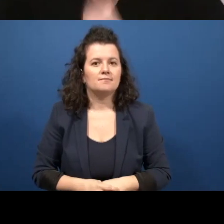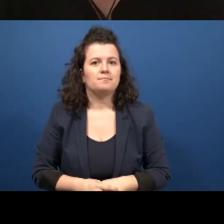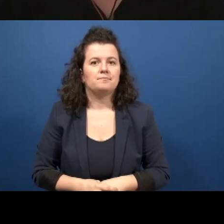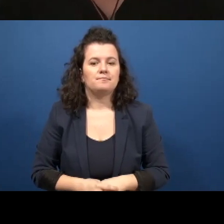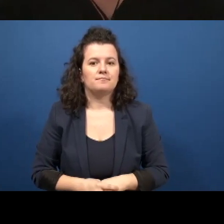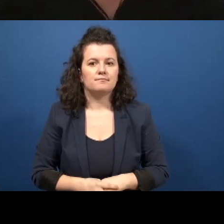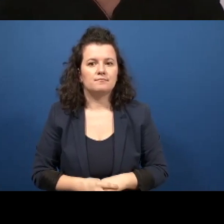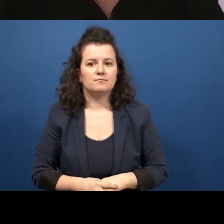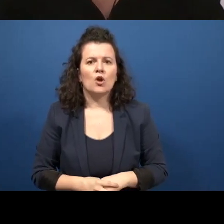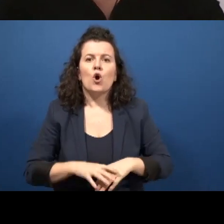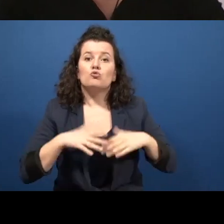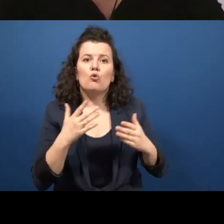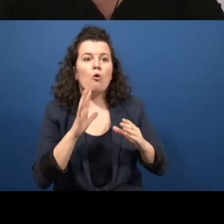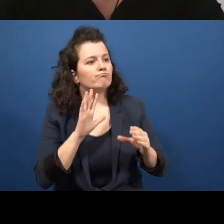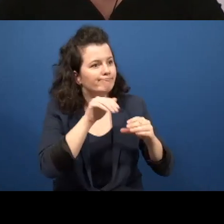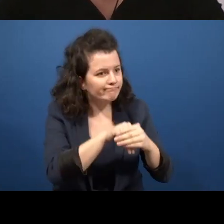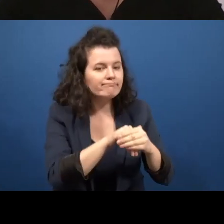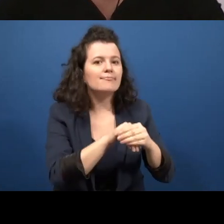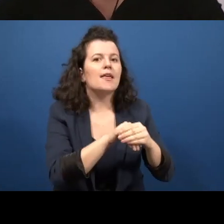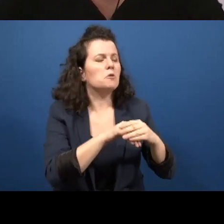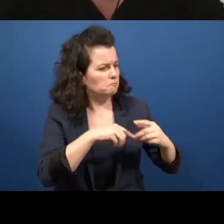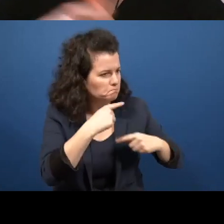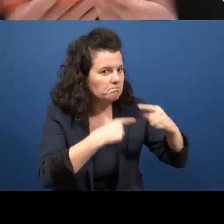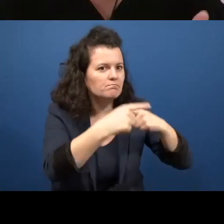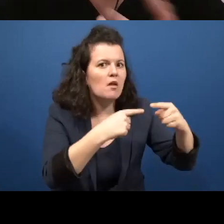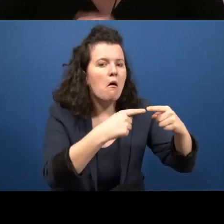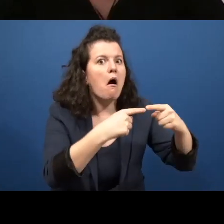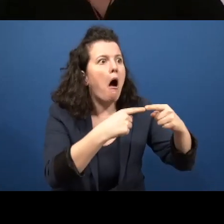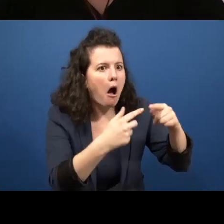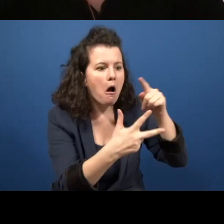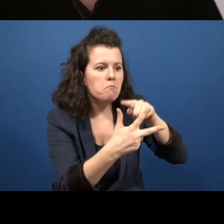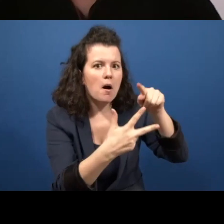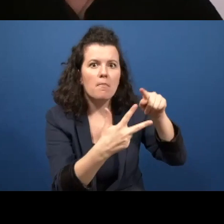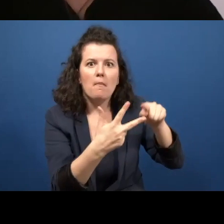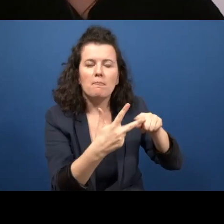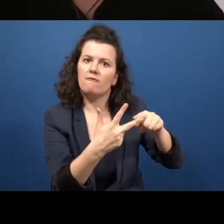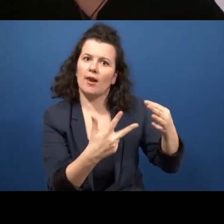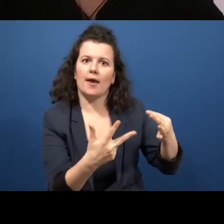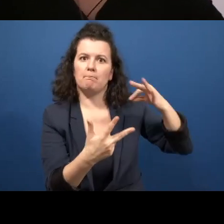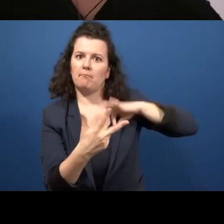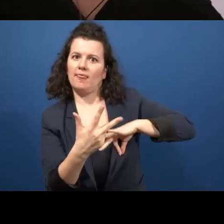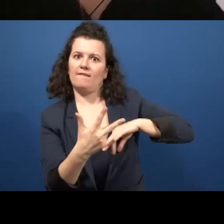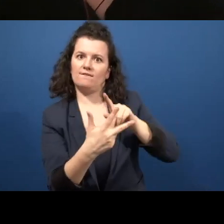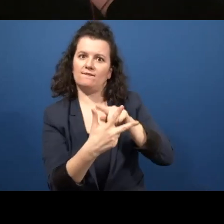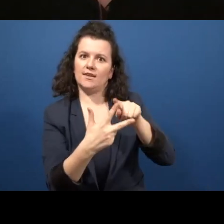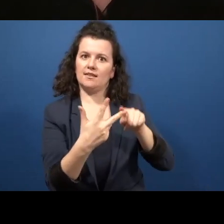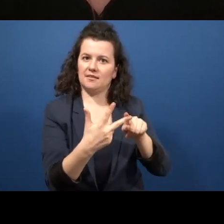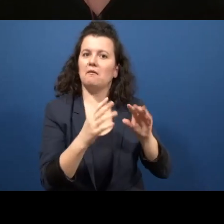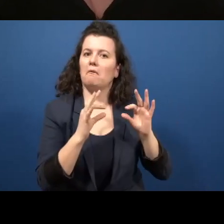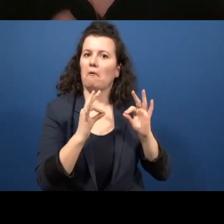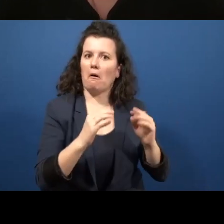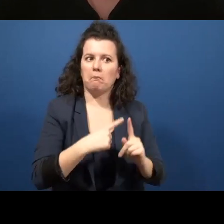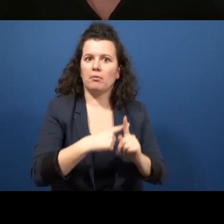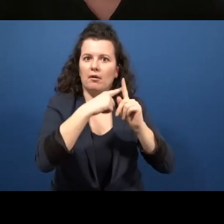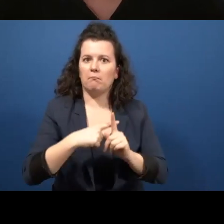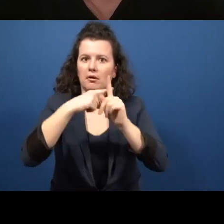Ahora quiero compartir con ustedes las 3 áreas principales en donde he visto los beneficios de haber participado en el